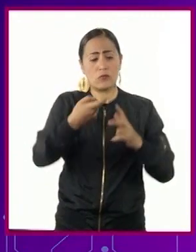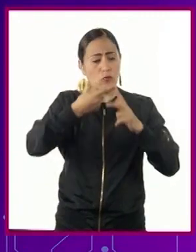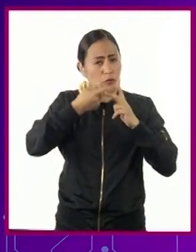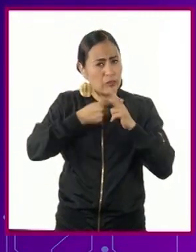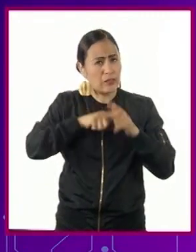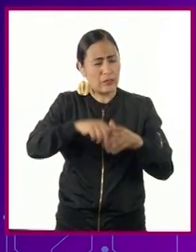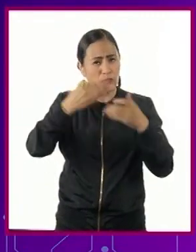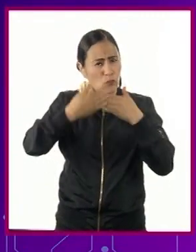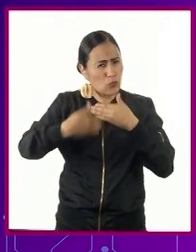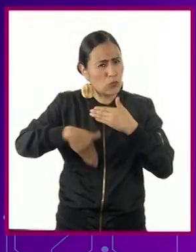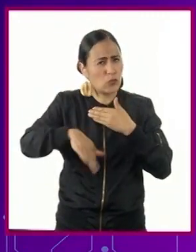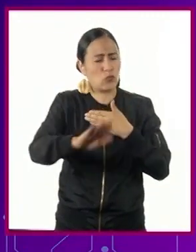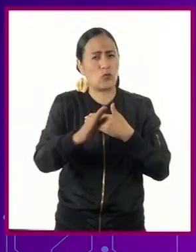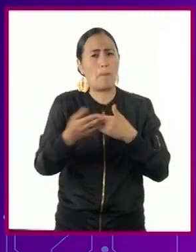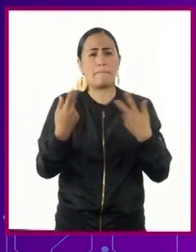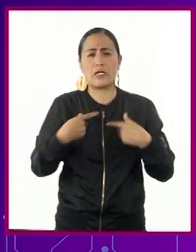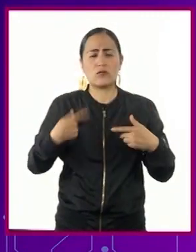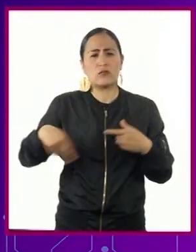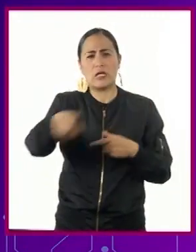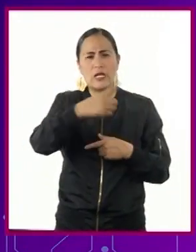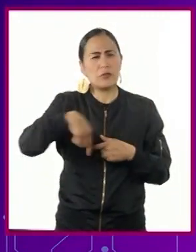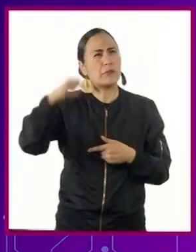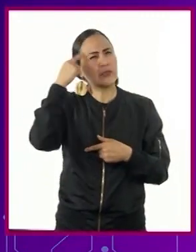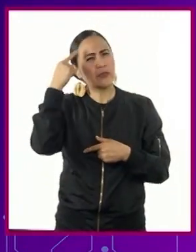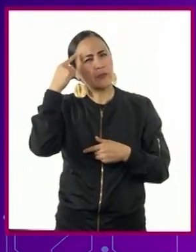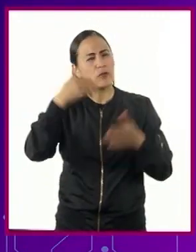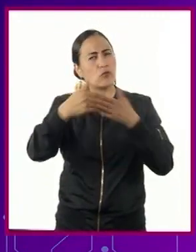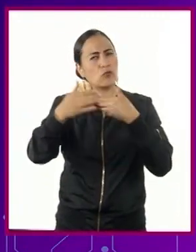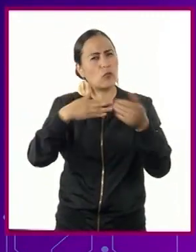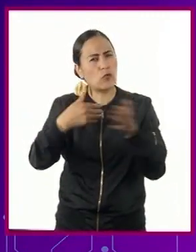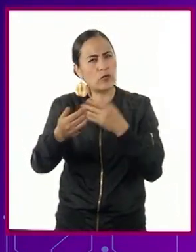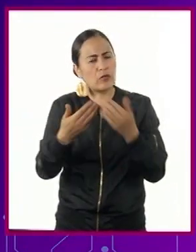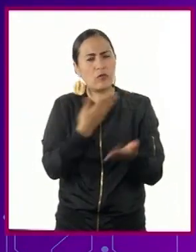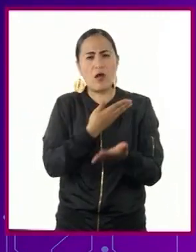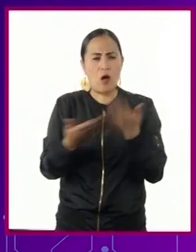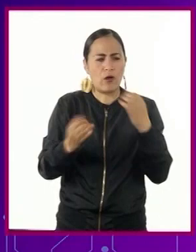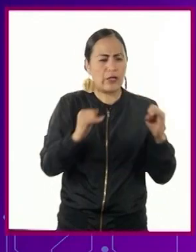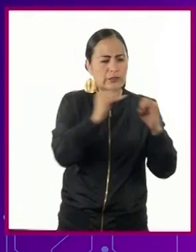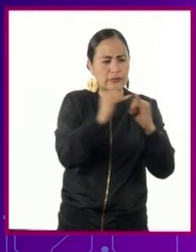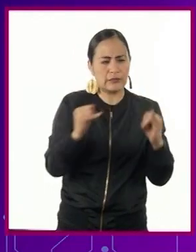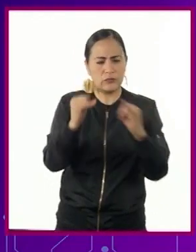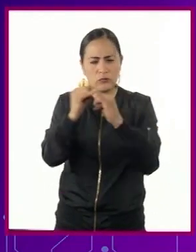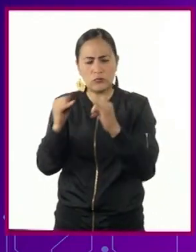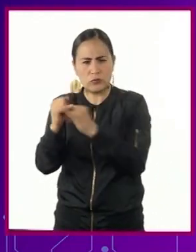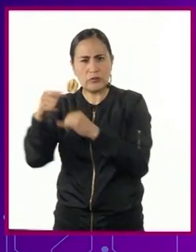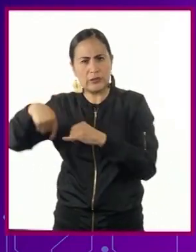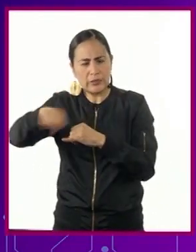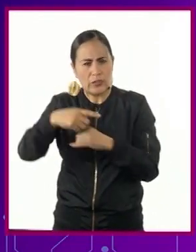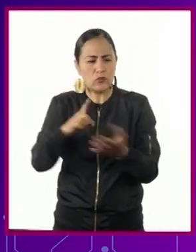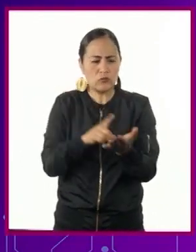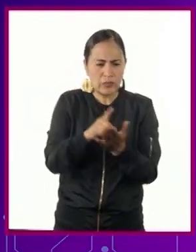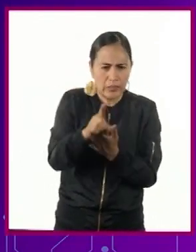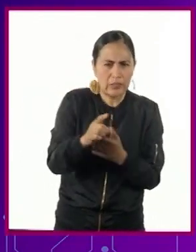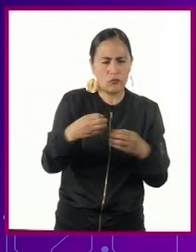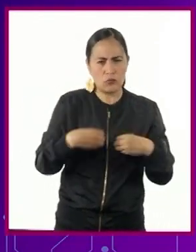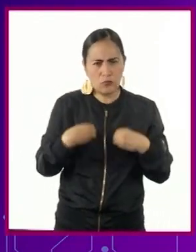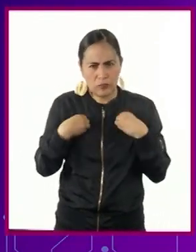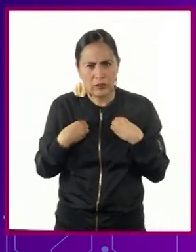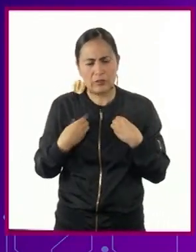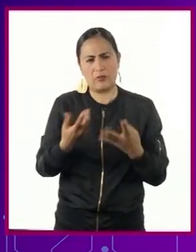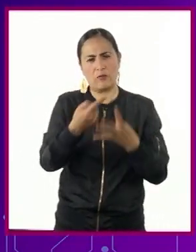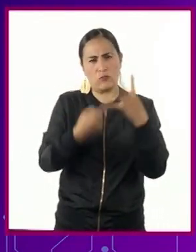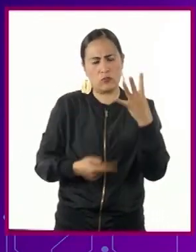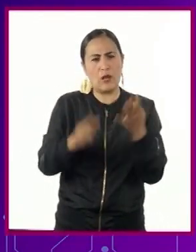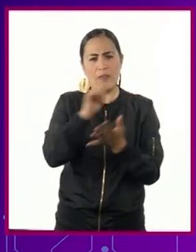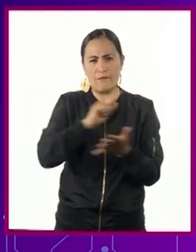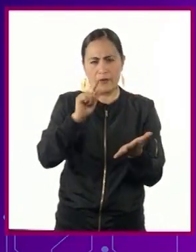sociedad moderna, cuyo legado actual son las instituciones que organizan nuestra vida, nuestros derechos y nuestras